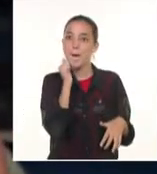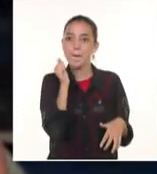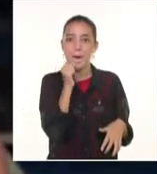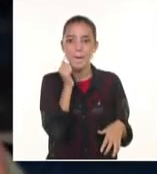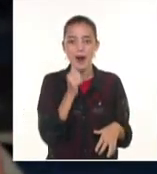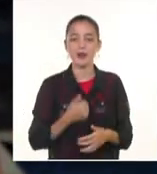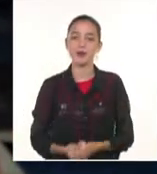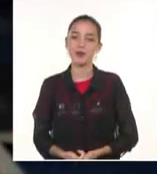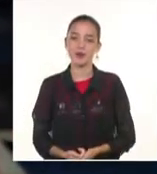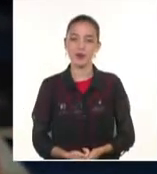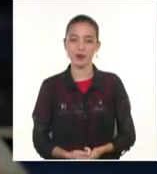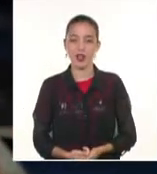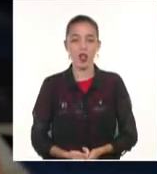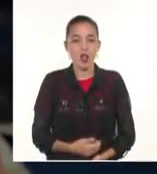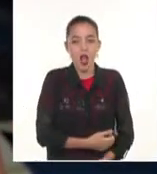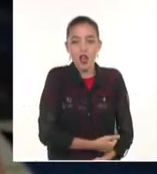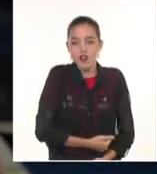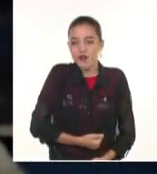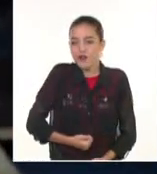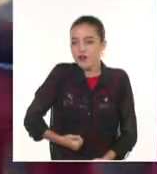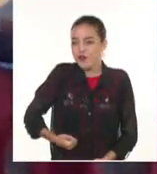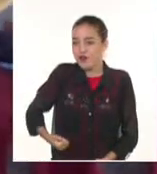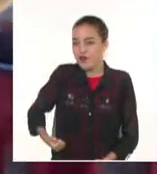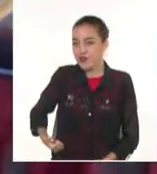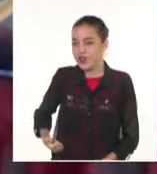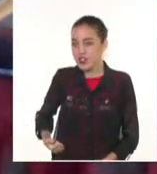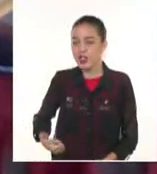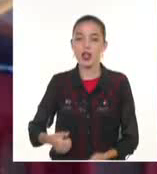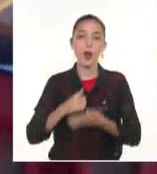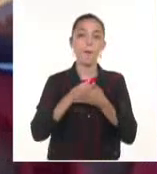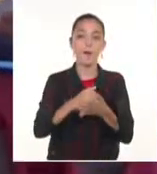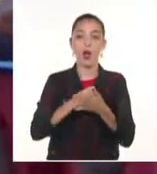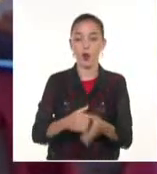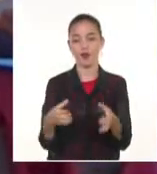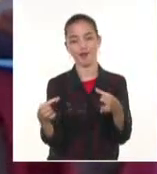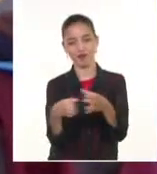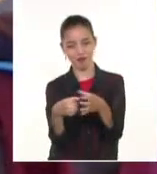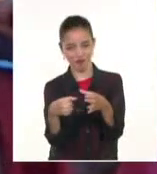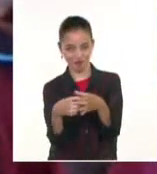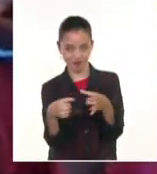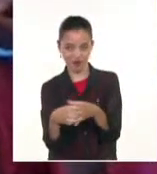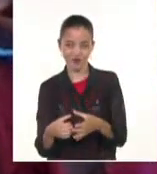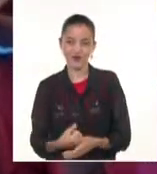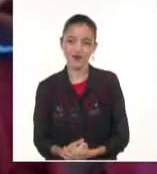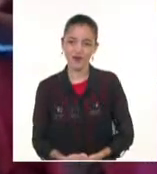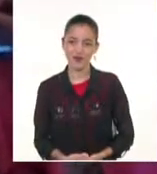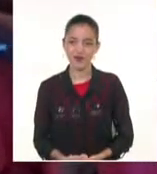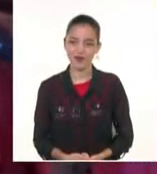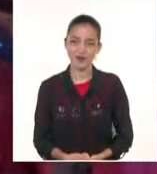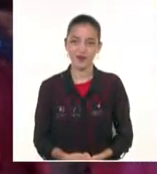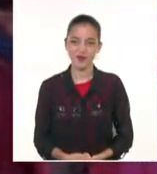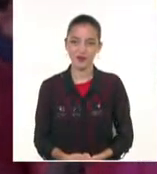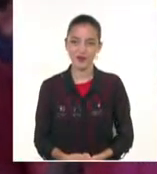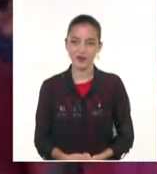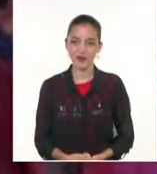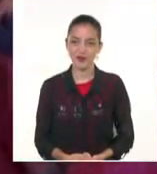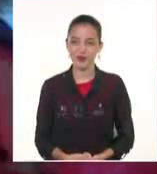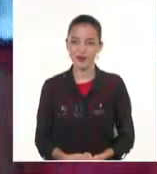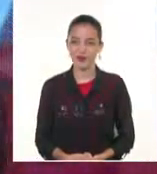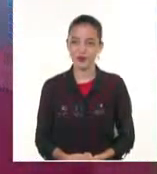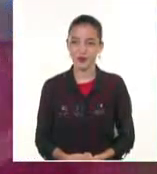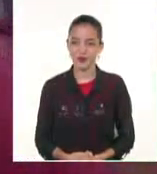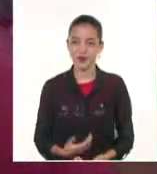Y esforzarme mucho para ayudar a mi equipo. Con ese resultado histórico de la gimnasia artística cienfoguera en la edición 60 de los Juegos